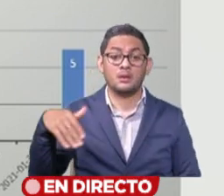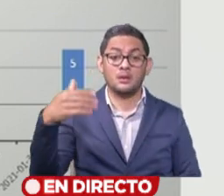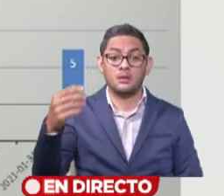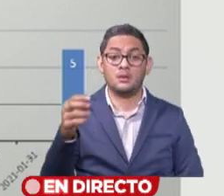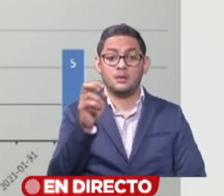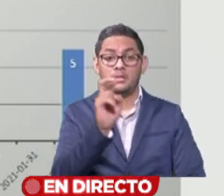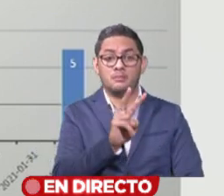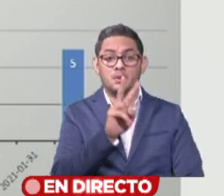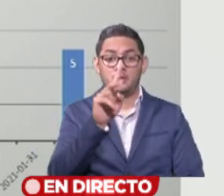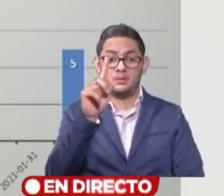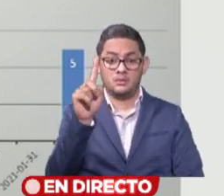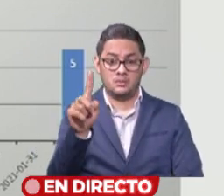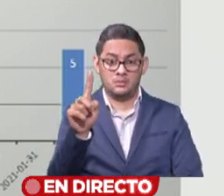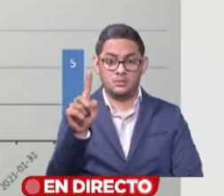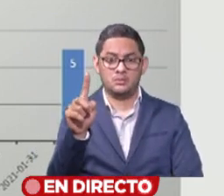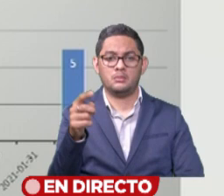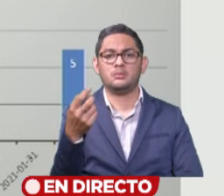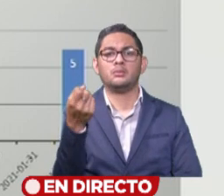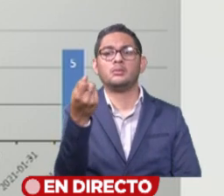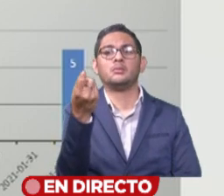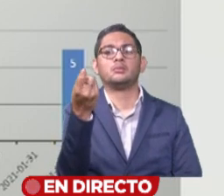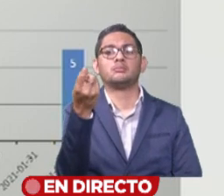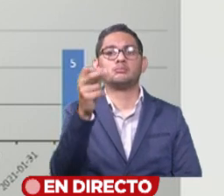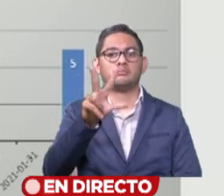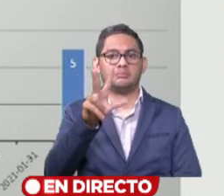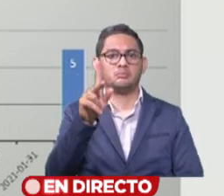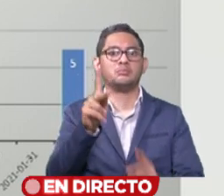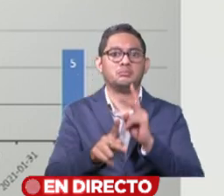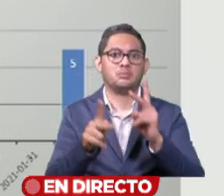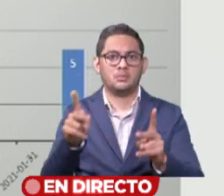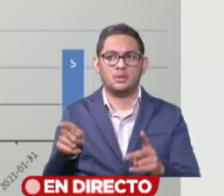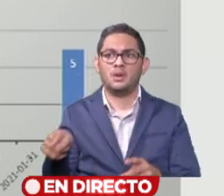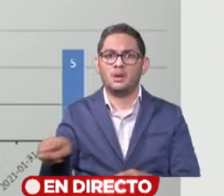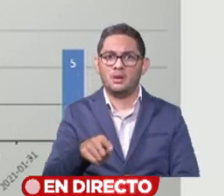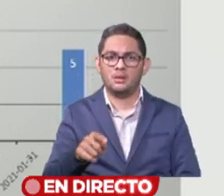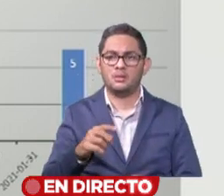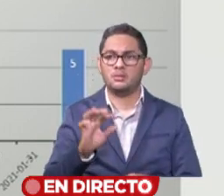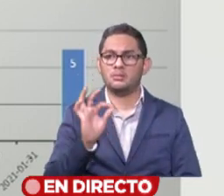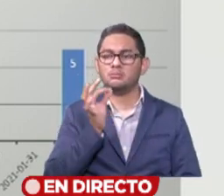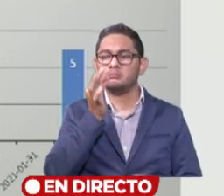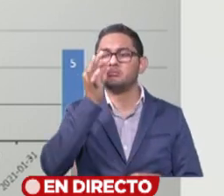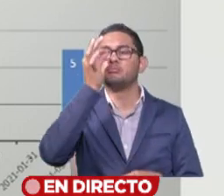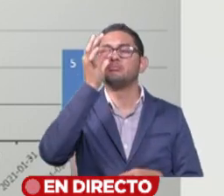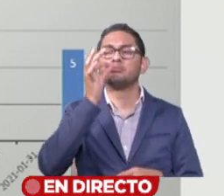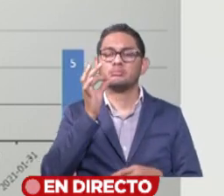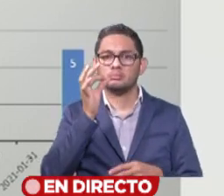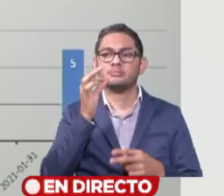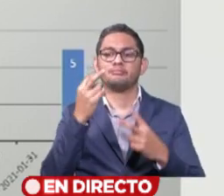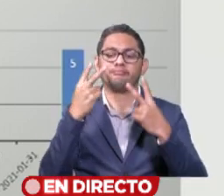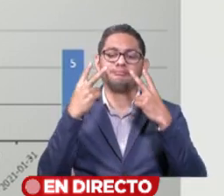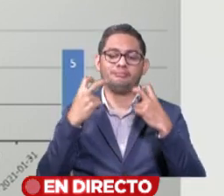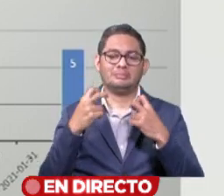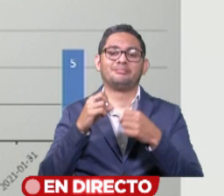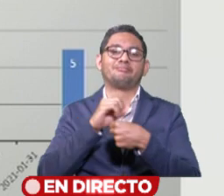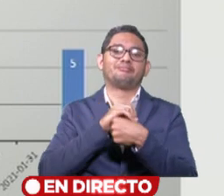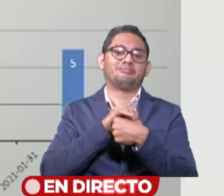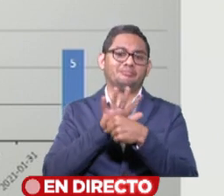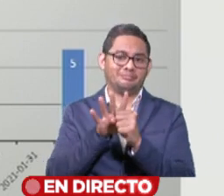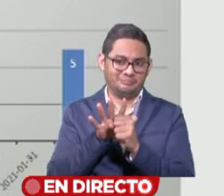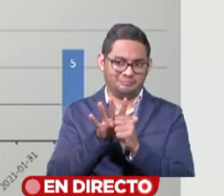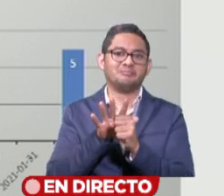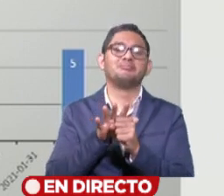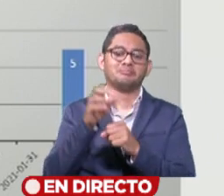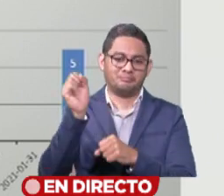21 hay 13 personas que presentaron PCR positivo. Estas son personas que básicamente